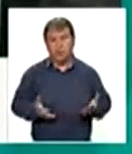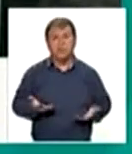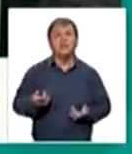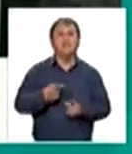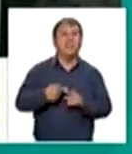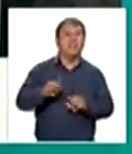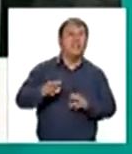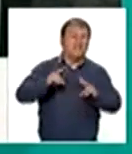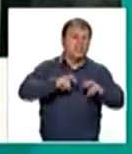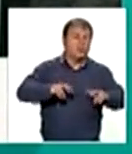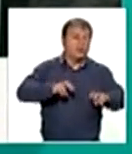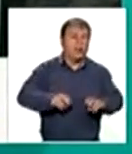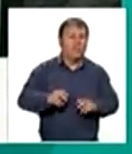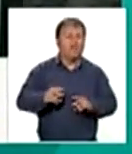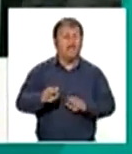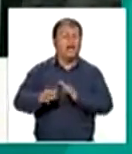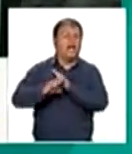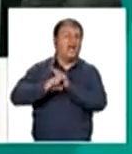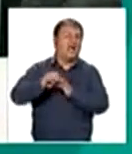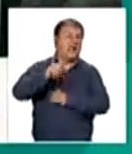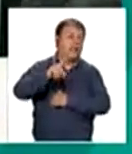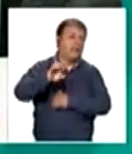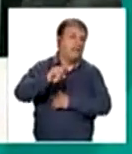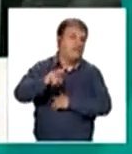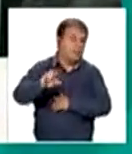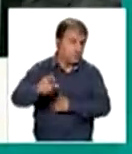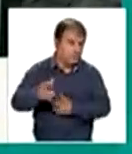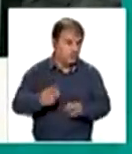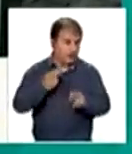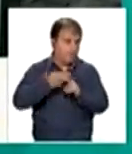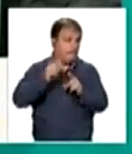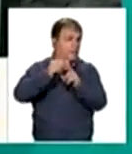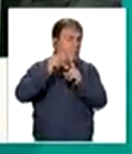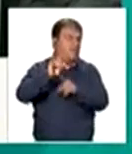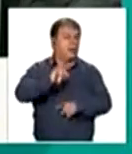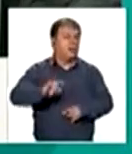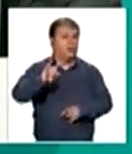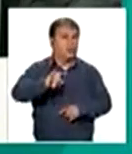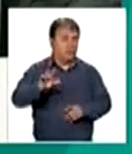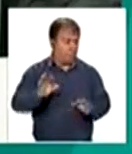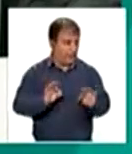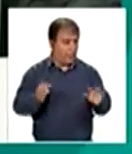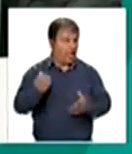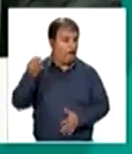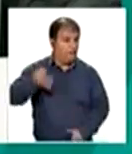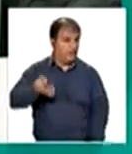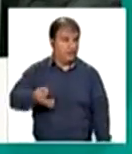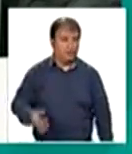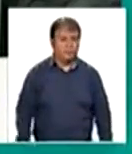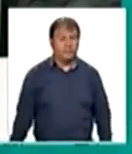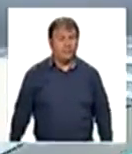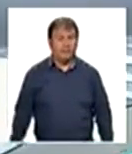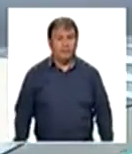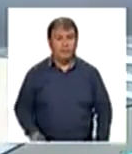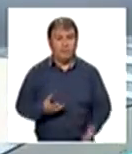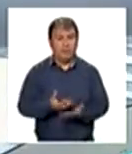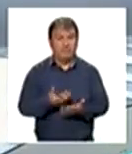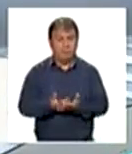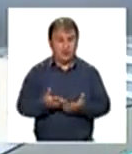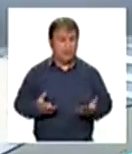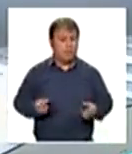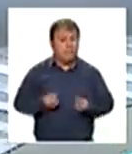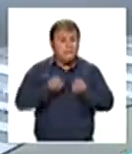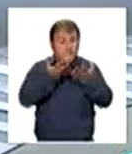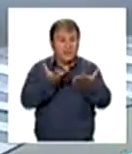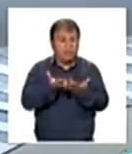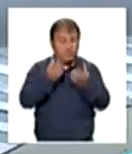analítico adverso que hasta el momento es el término que venimos utilizando, pero que no existe nada oficial. Bien, bien, Gerson. Vamos a estar entonces con más